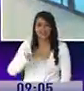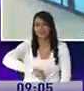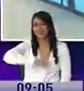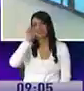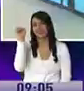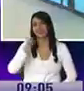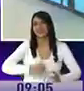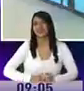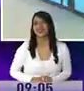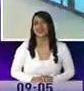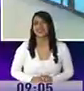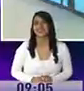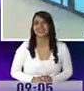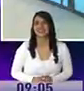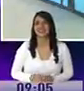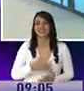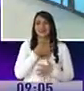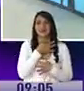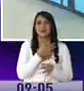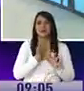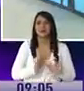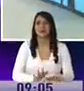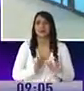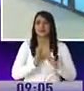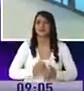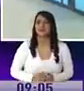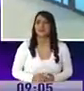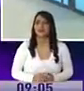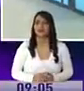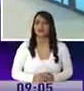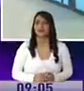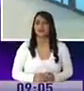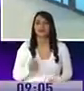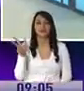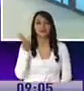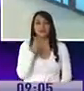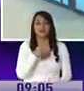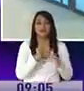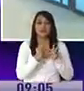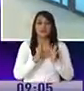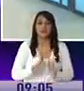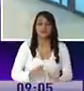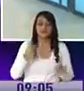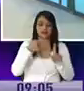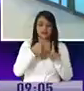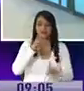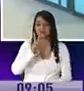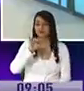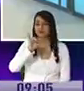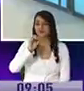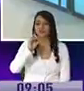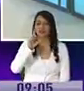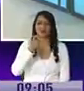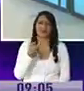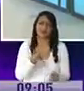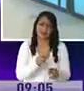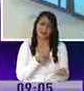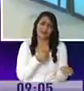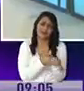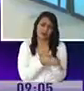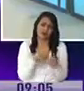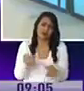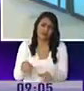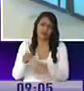esa Eso es lo que me gustó ahí me gustó está escuchando ya por ahí nuestra compañera Violeta Que supongo ella también quiere apoyar acá el